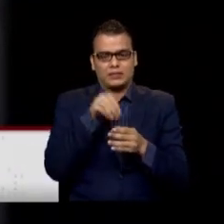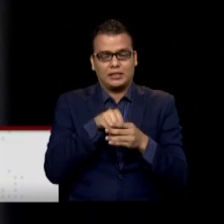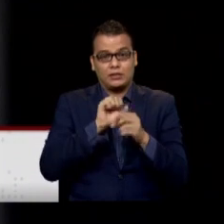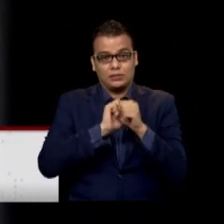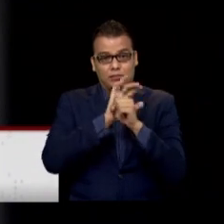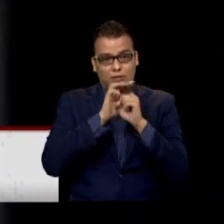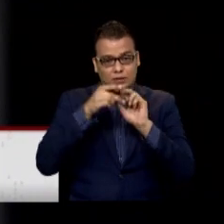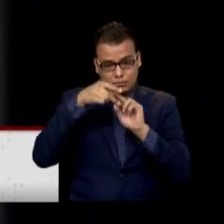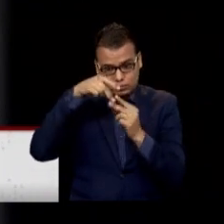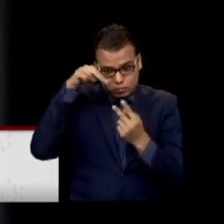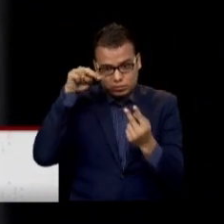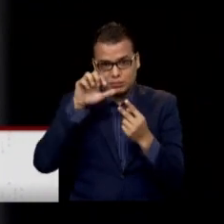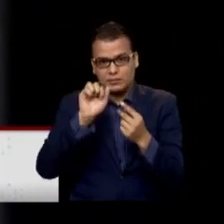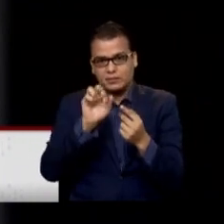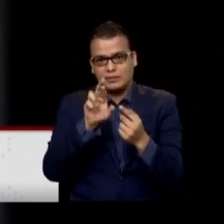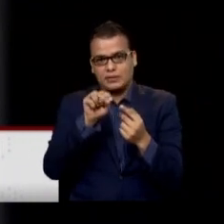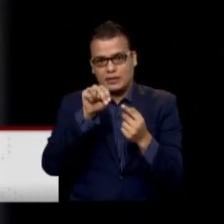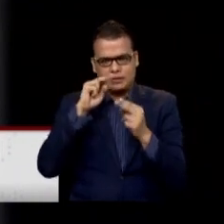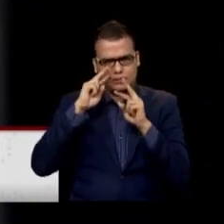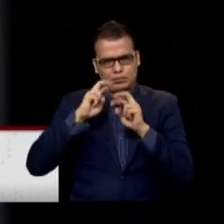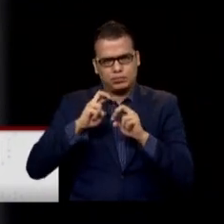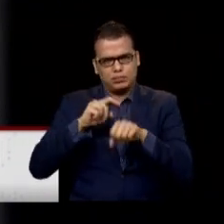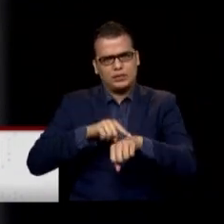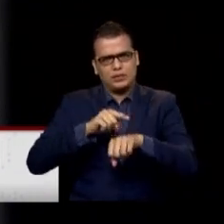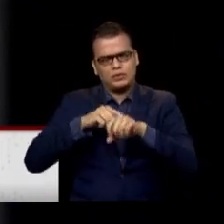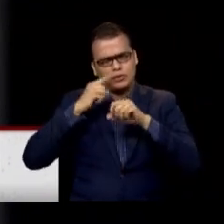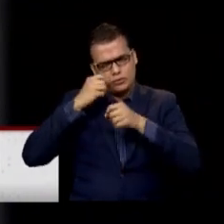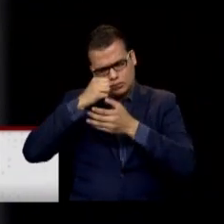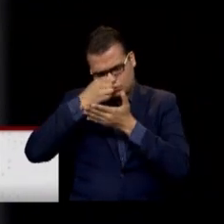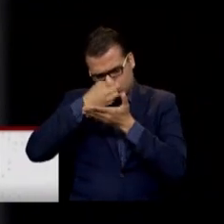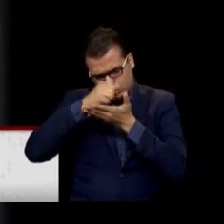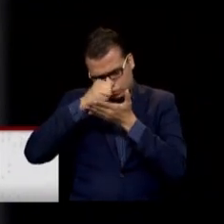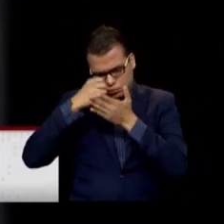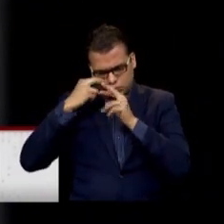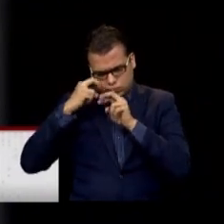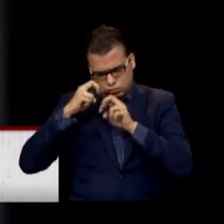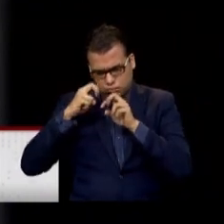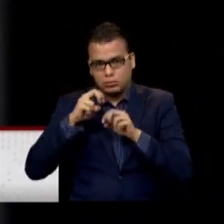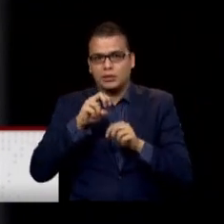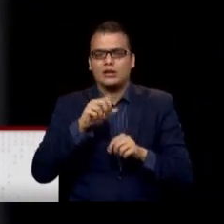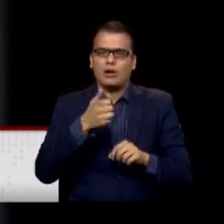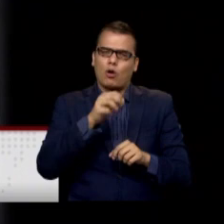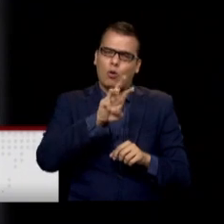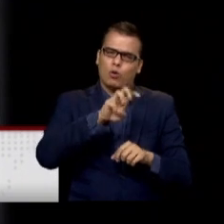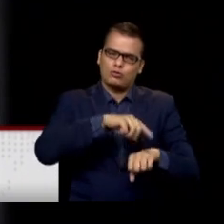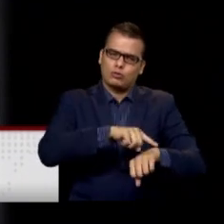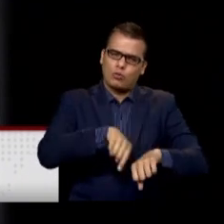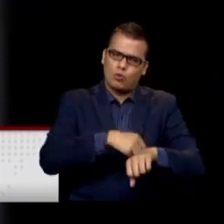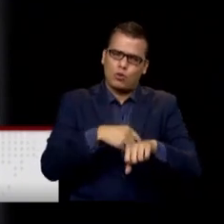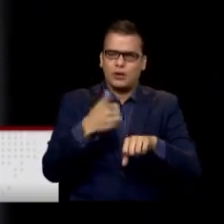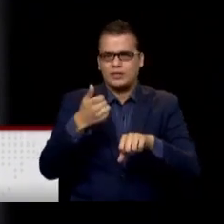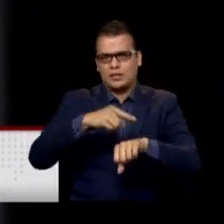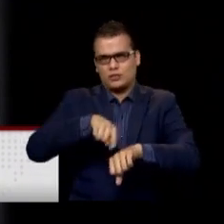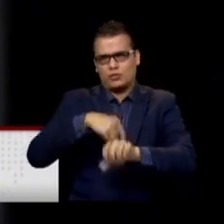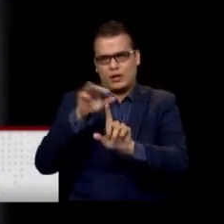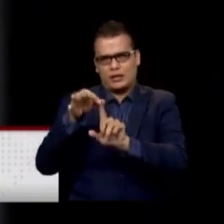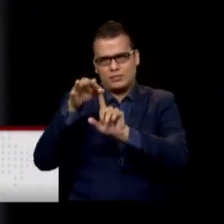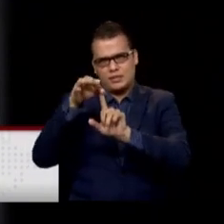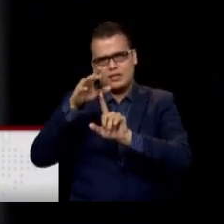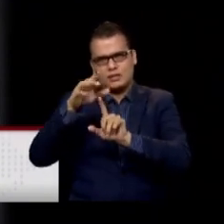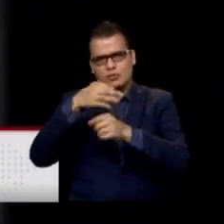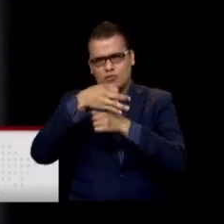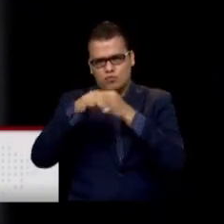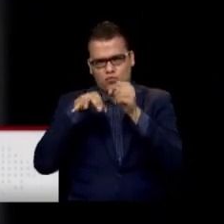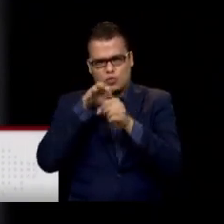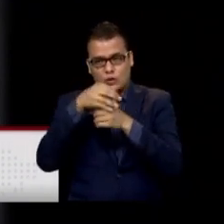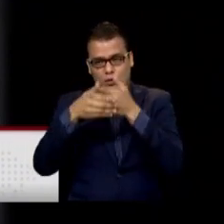virus. Es una prueba que se demora en procesar entre 8 y 10 horas y que requiere manejo de biología molecular. Es una prueba diagnóstica y se